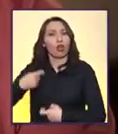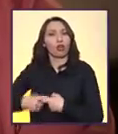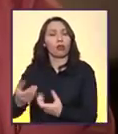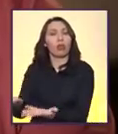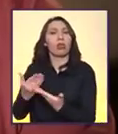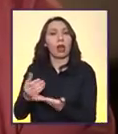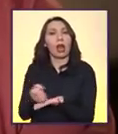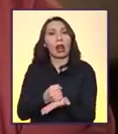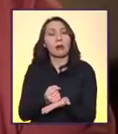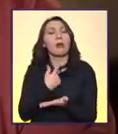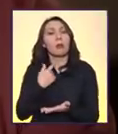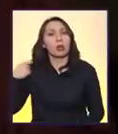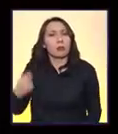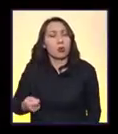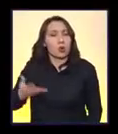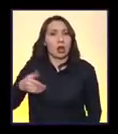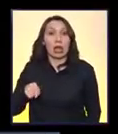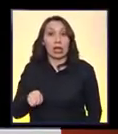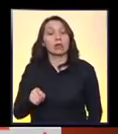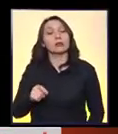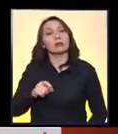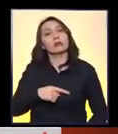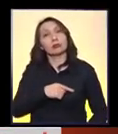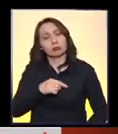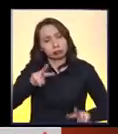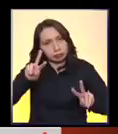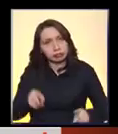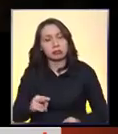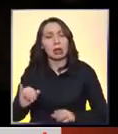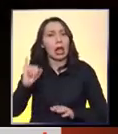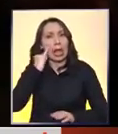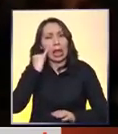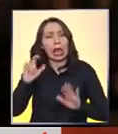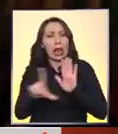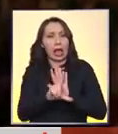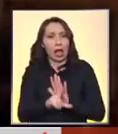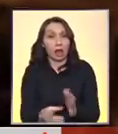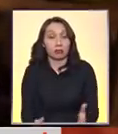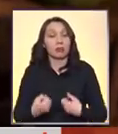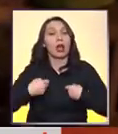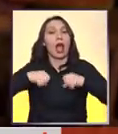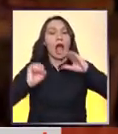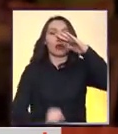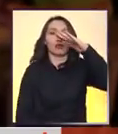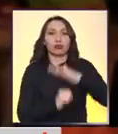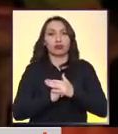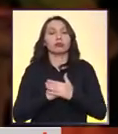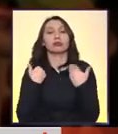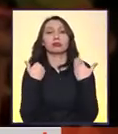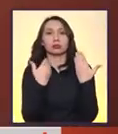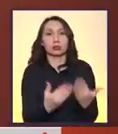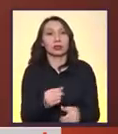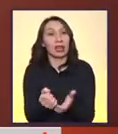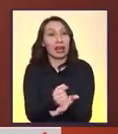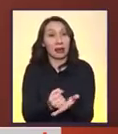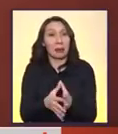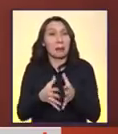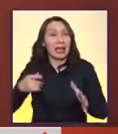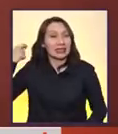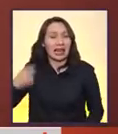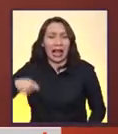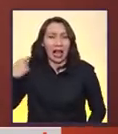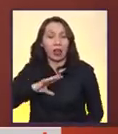el costo. Eso es ilegal. Y ganaron en la Corte Suprema. Agustín recibirá uno de los medicamentos más caros del